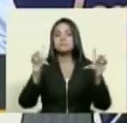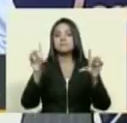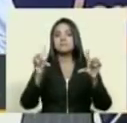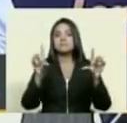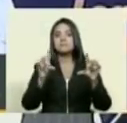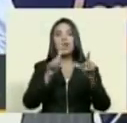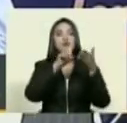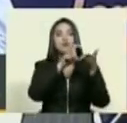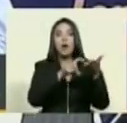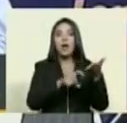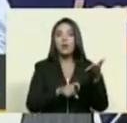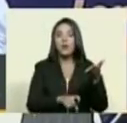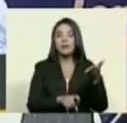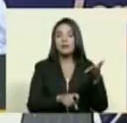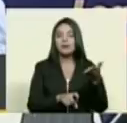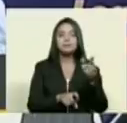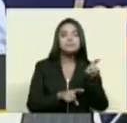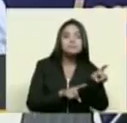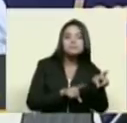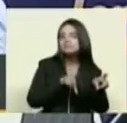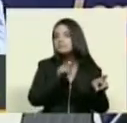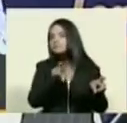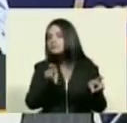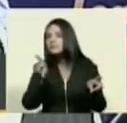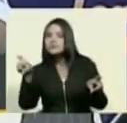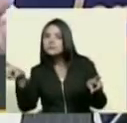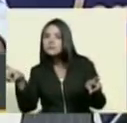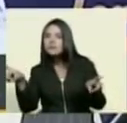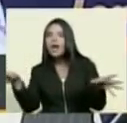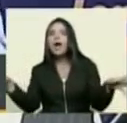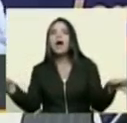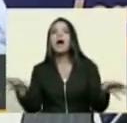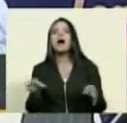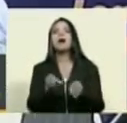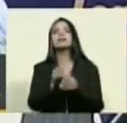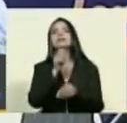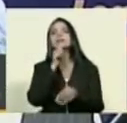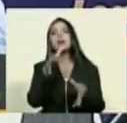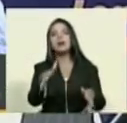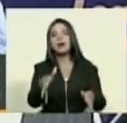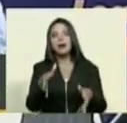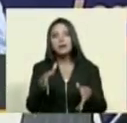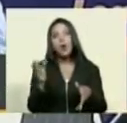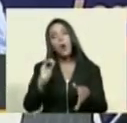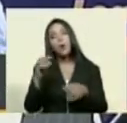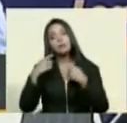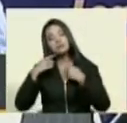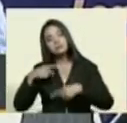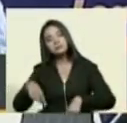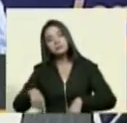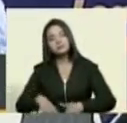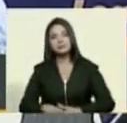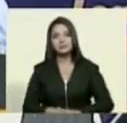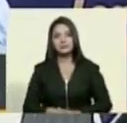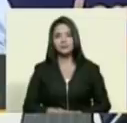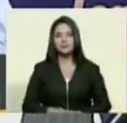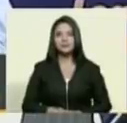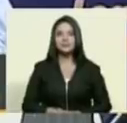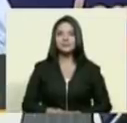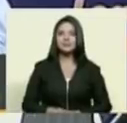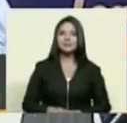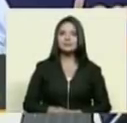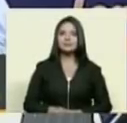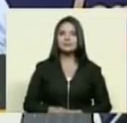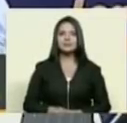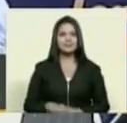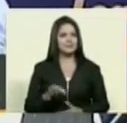sus encuestas a boca de urna, quienes definen el ganador o el perdedor. Ni que decir